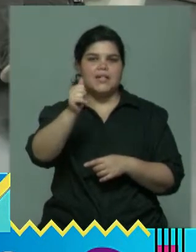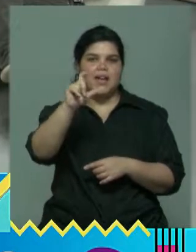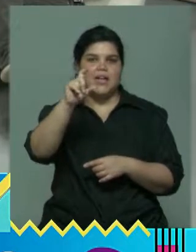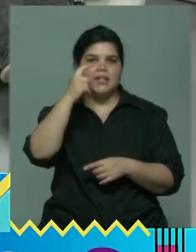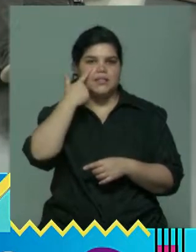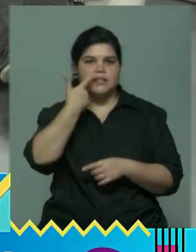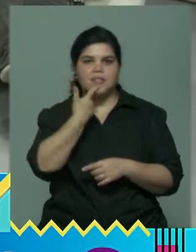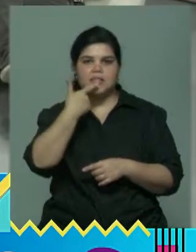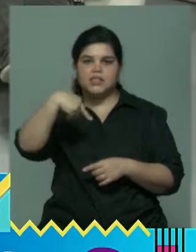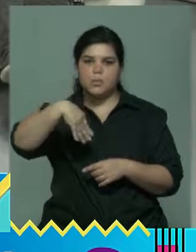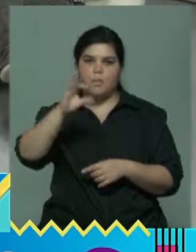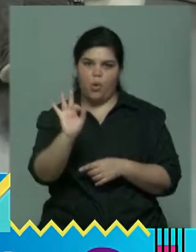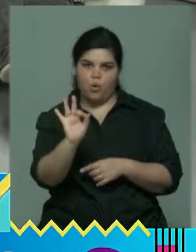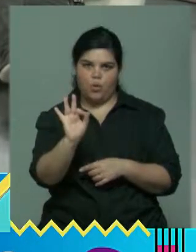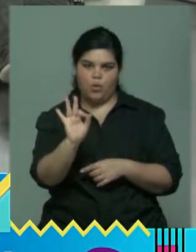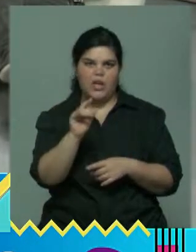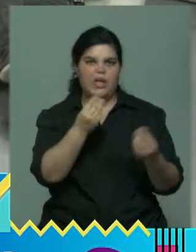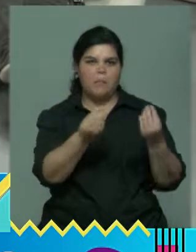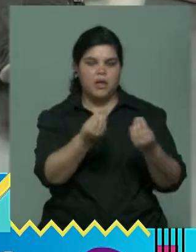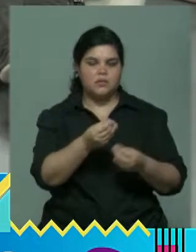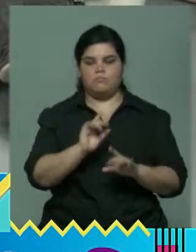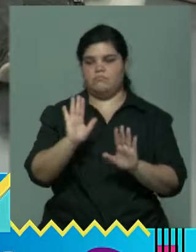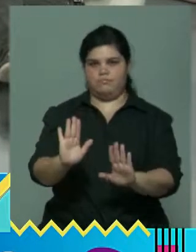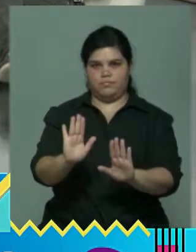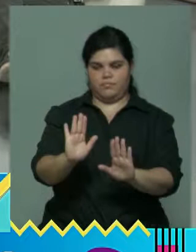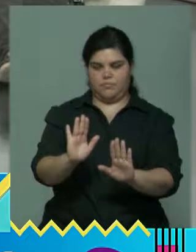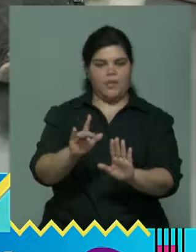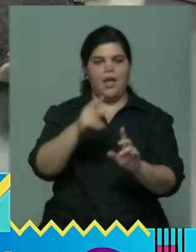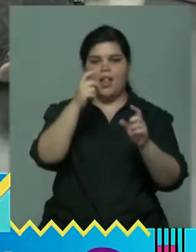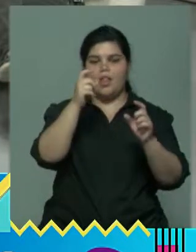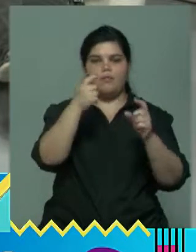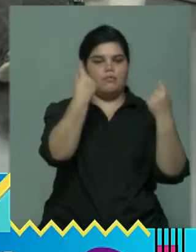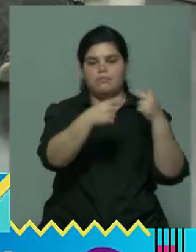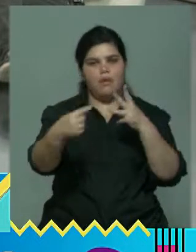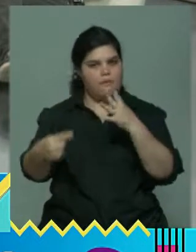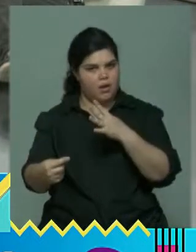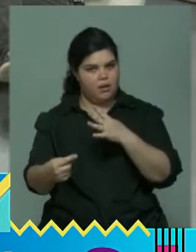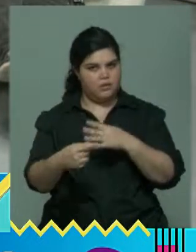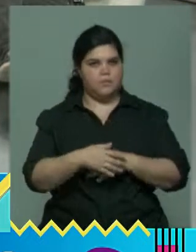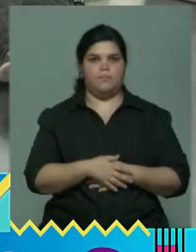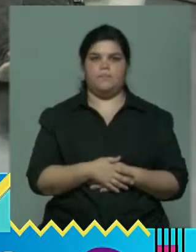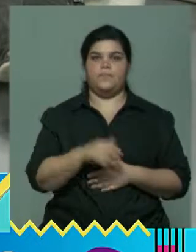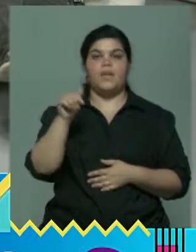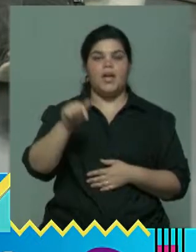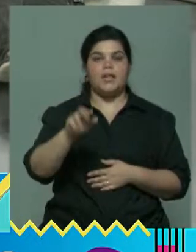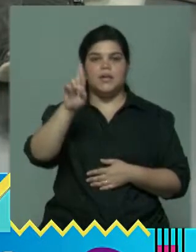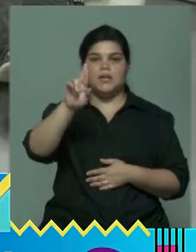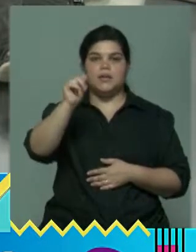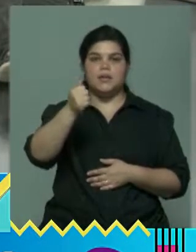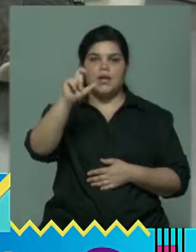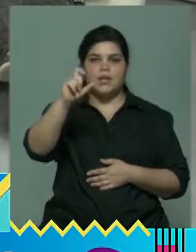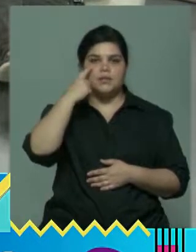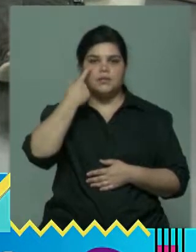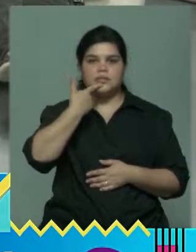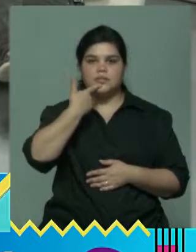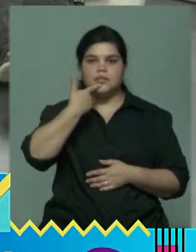dentro de discriminación, para empezar, ¿viste? Pero bueno, nosotros tenemos un nombre legal porque tenemos una ley de creación del INADI que es nuestro nombre. Pero el término racismo,